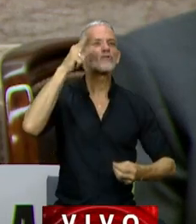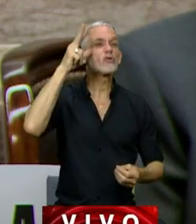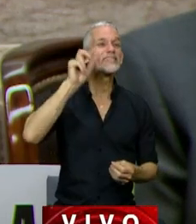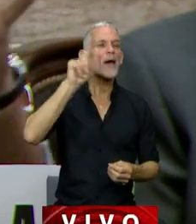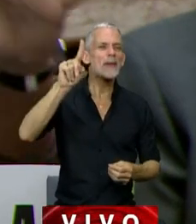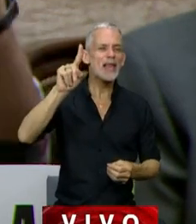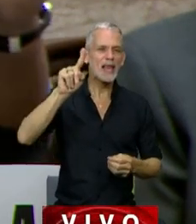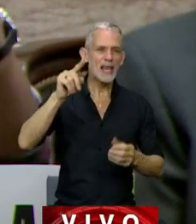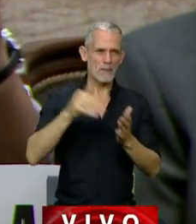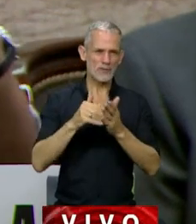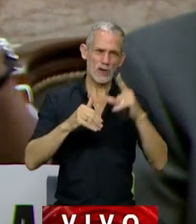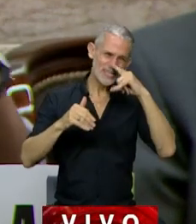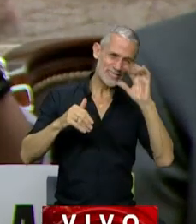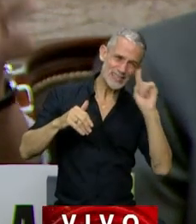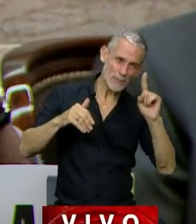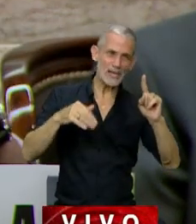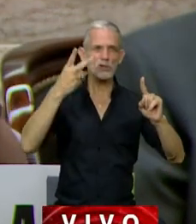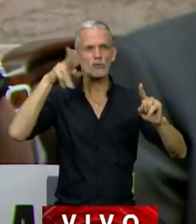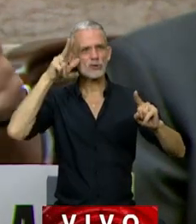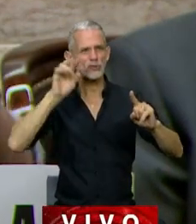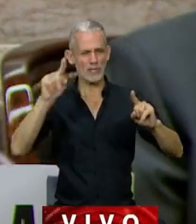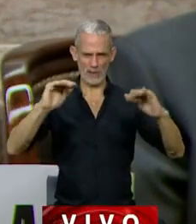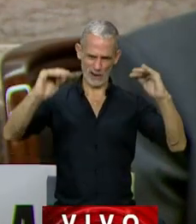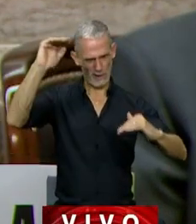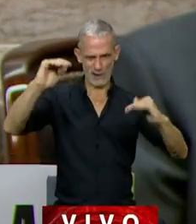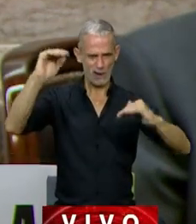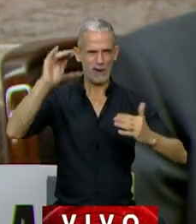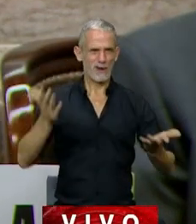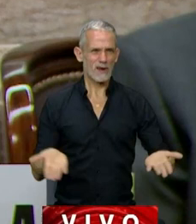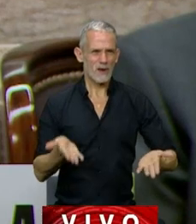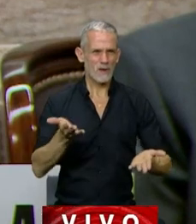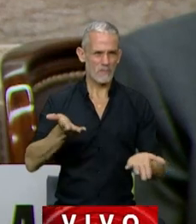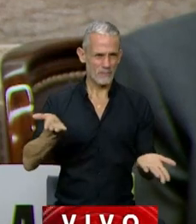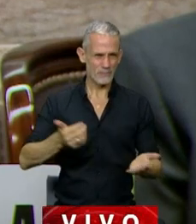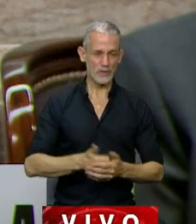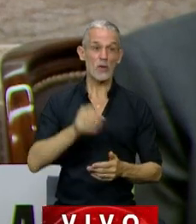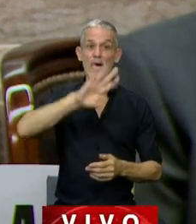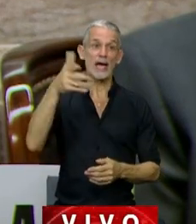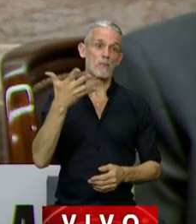280.000 millones. Cuatro veces más se están llevando los sojeros que los más necesitados en la Argentina.